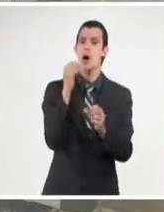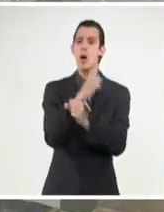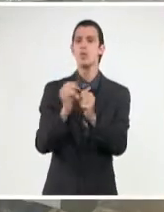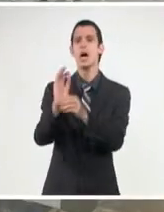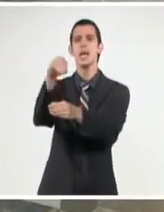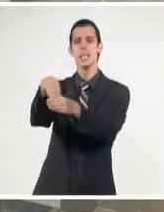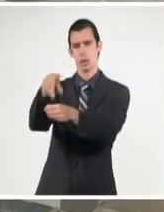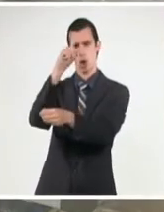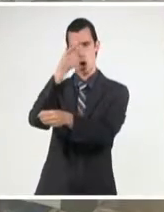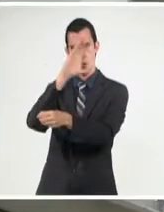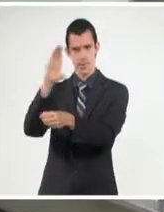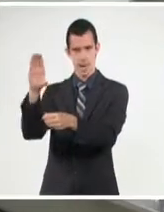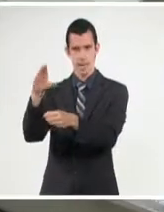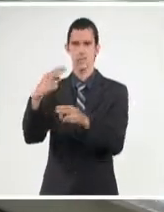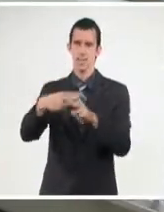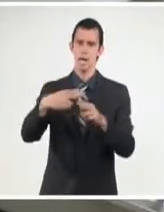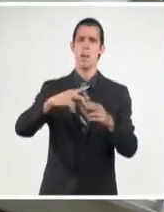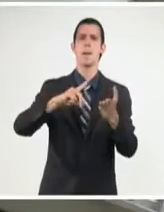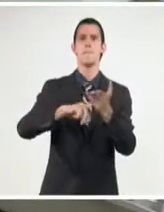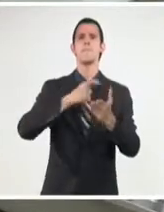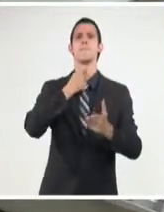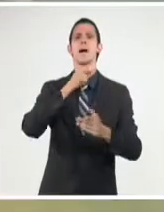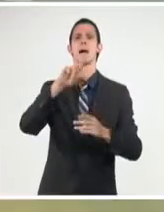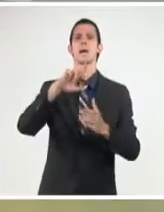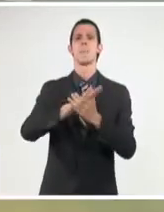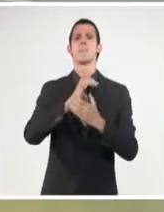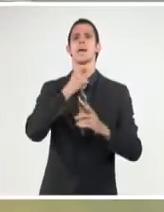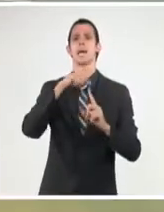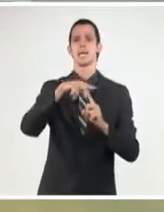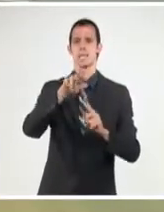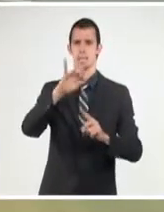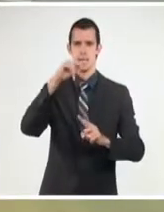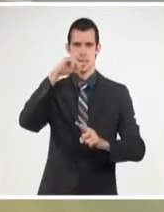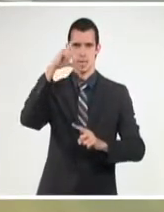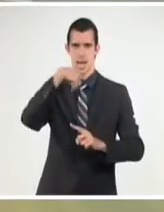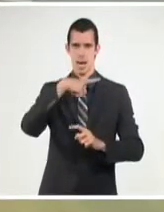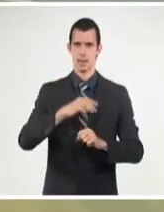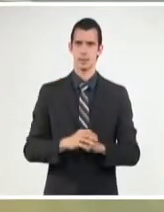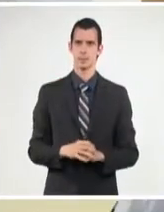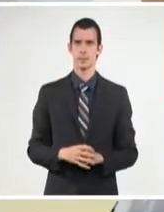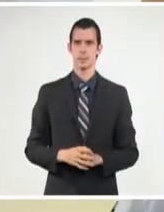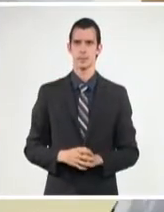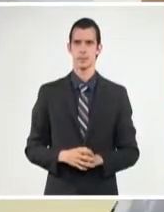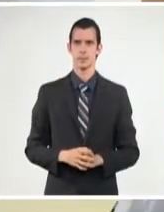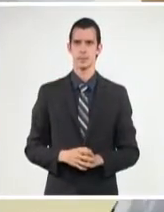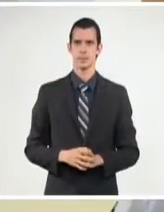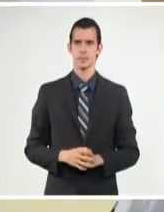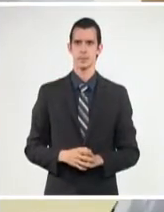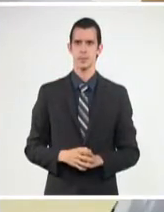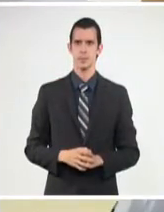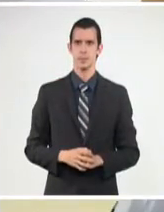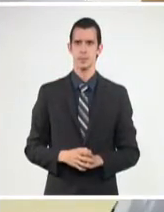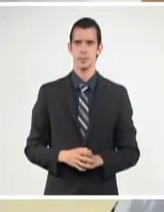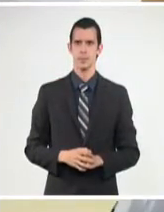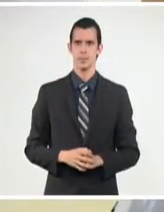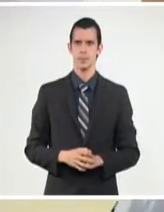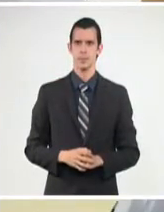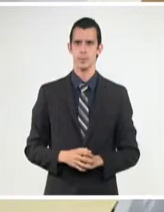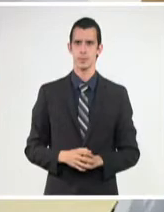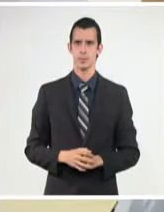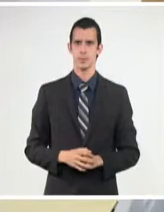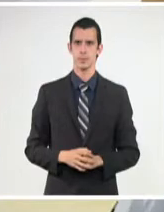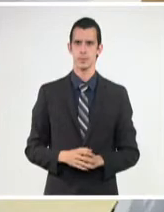empresa Roberto Escudero comenzó a producir hace solo 2 meses. Con una cartera de 32 productos entre